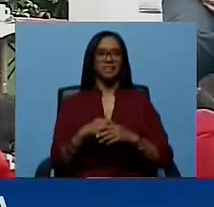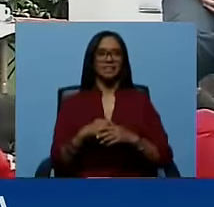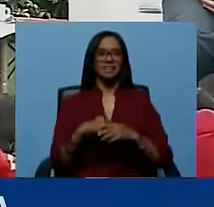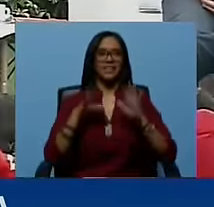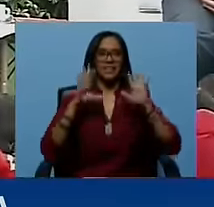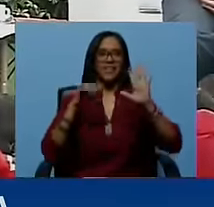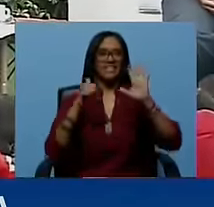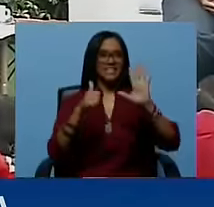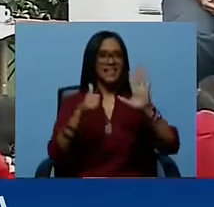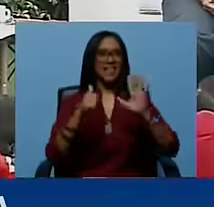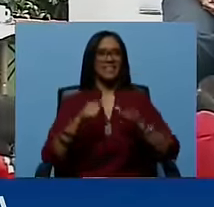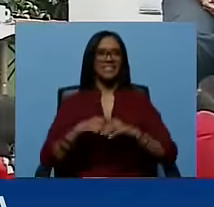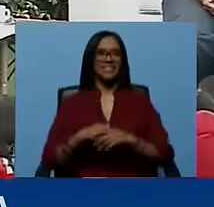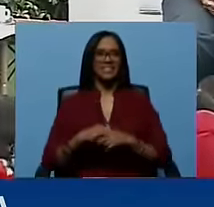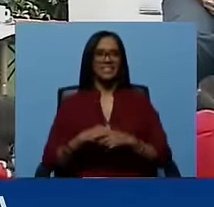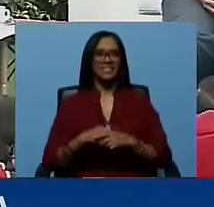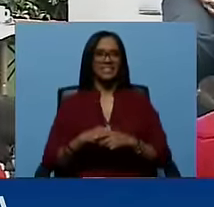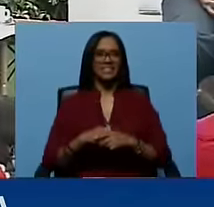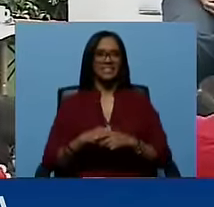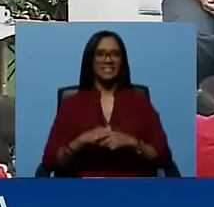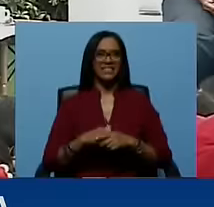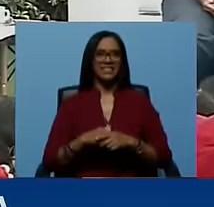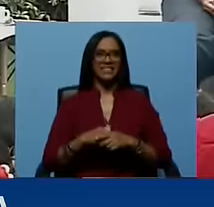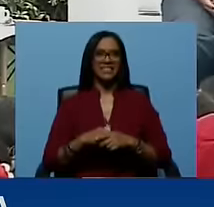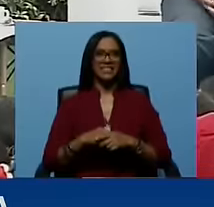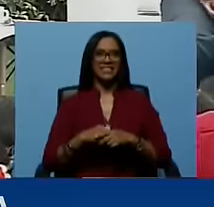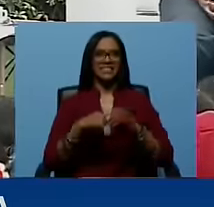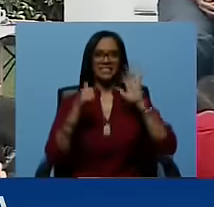16, 6 más 1.